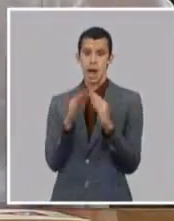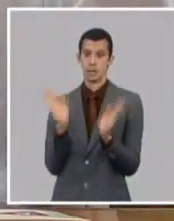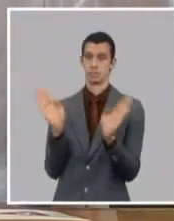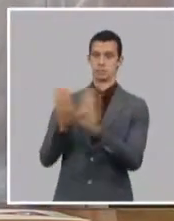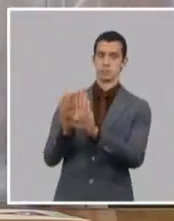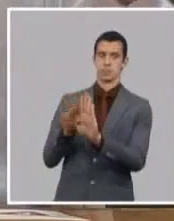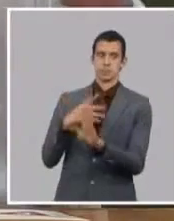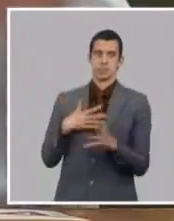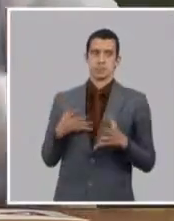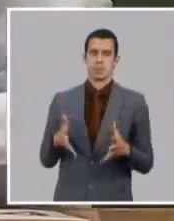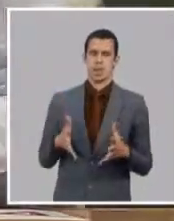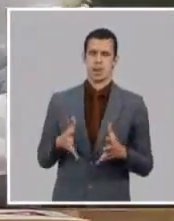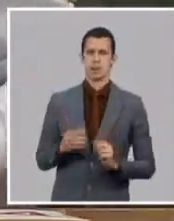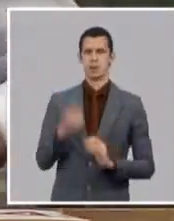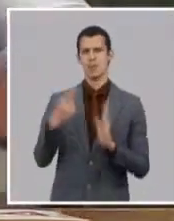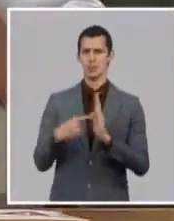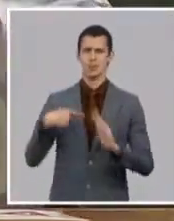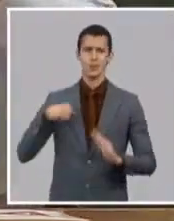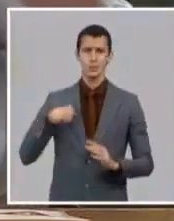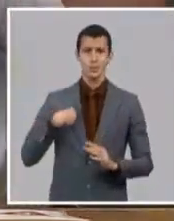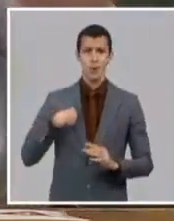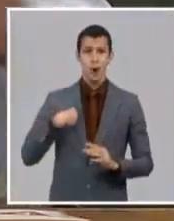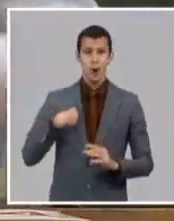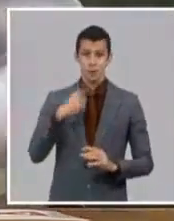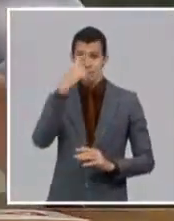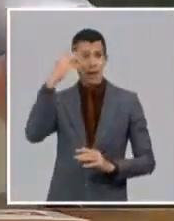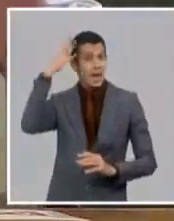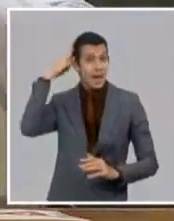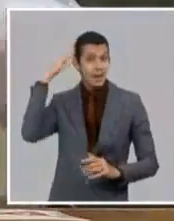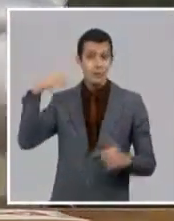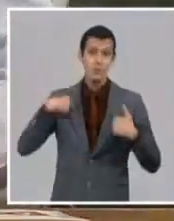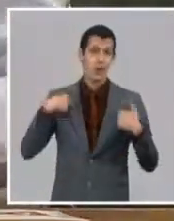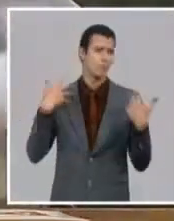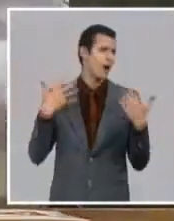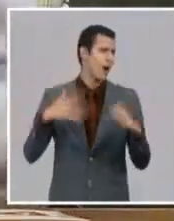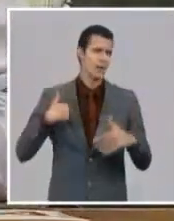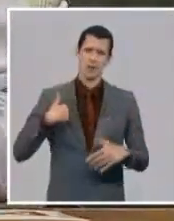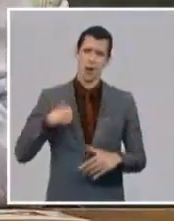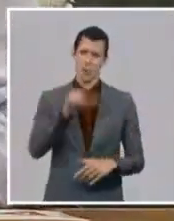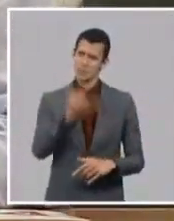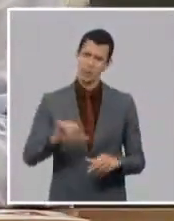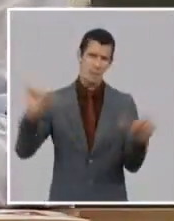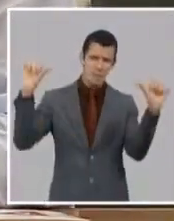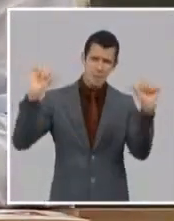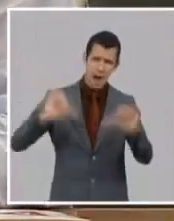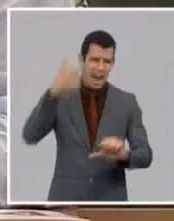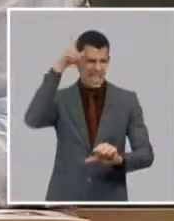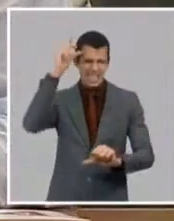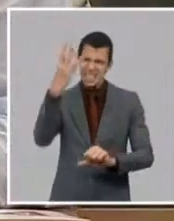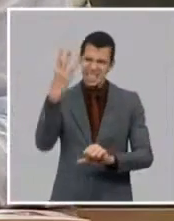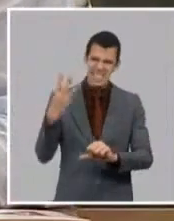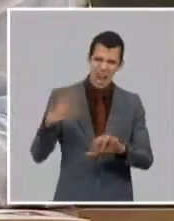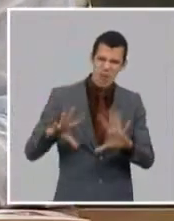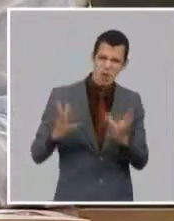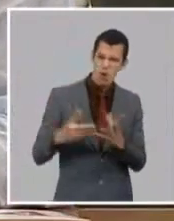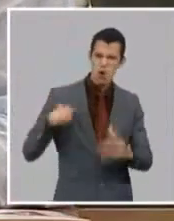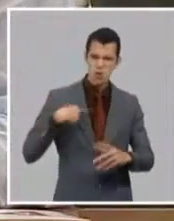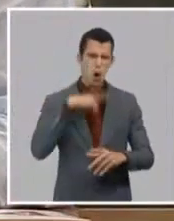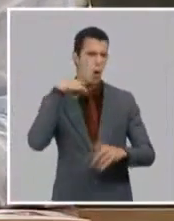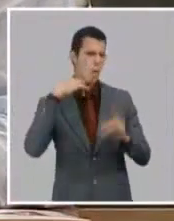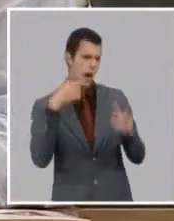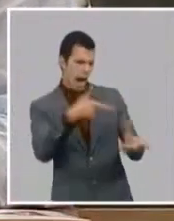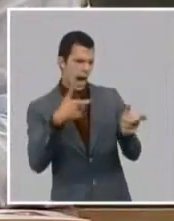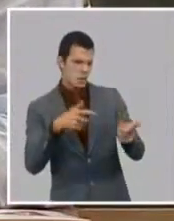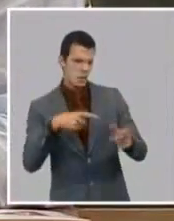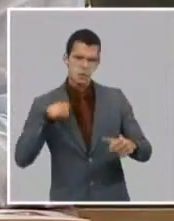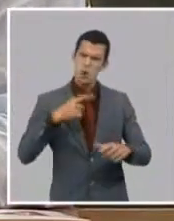totalmente maltratado en las redes sociales, yo soy un tirano, un dictador, un opresor, un asesino, un criminal.